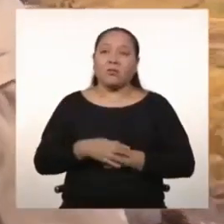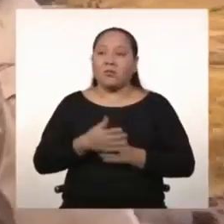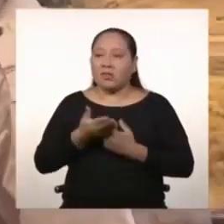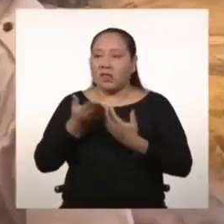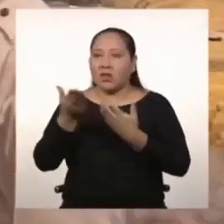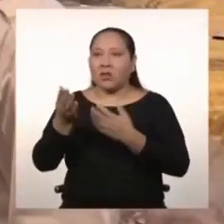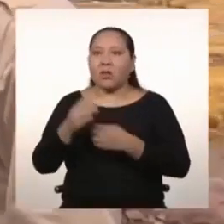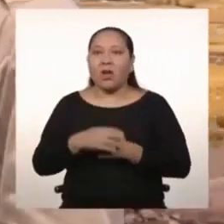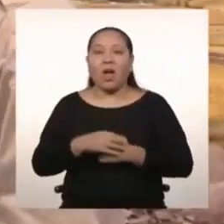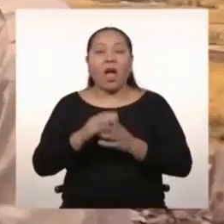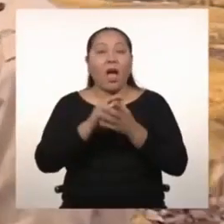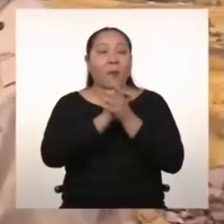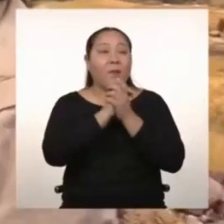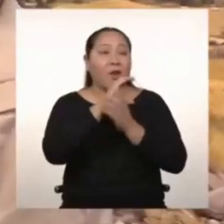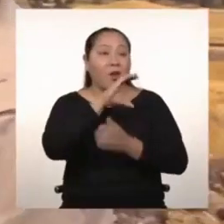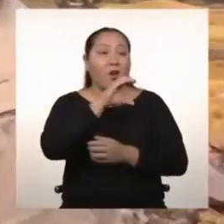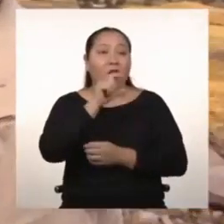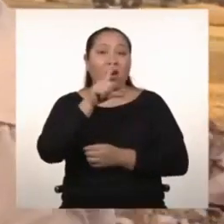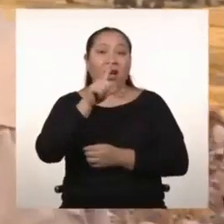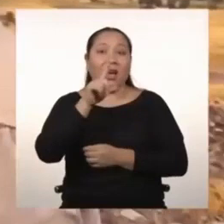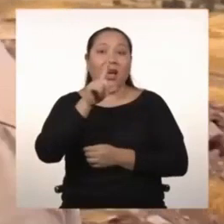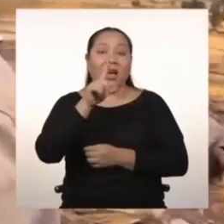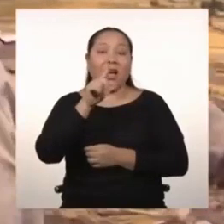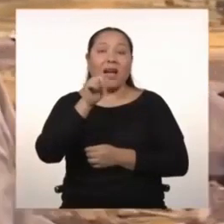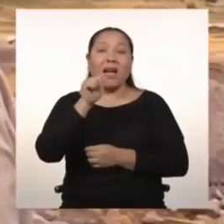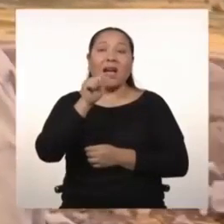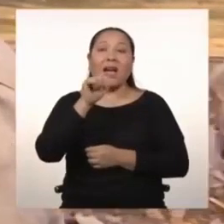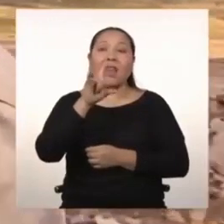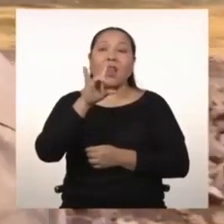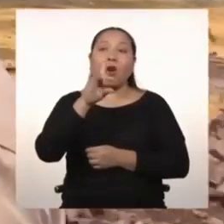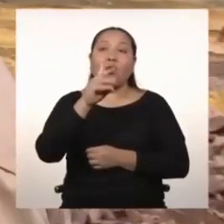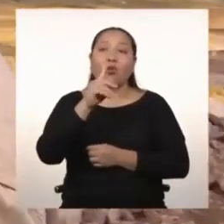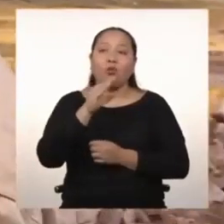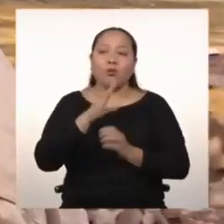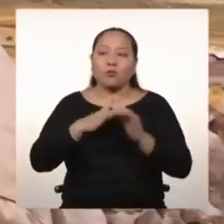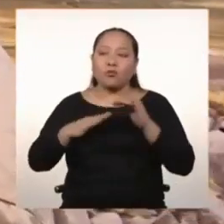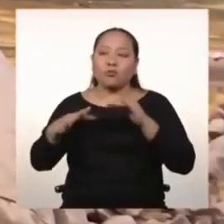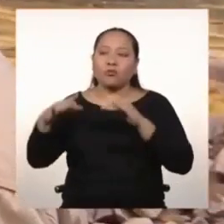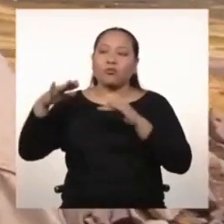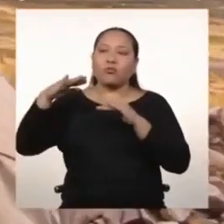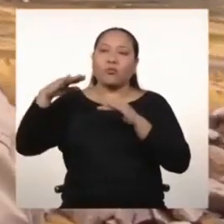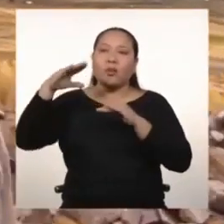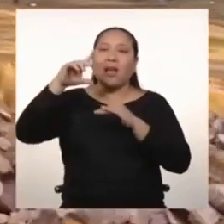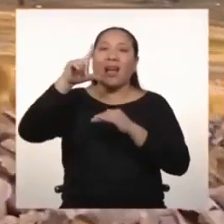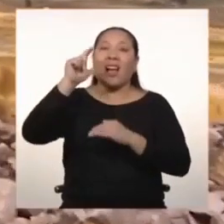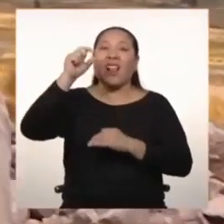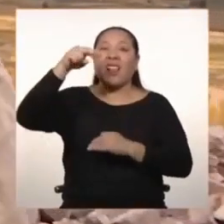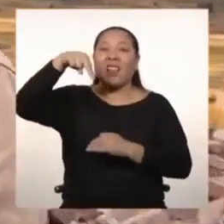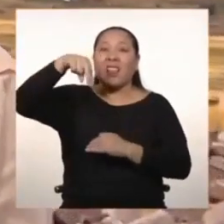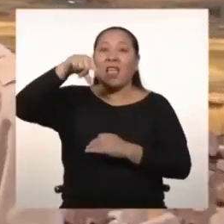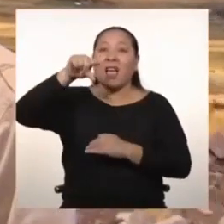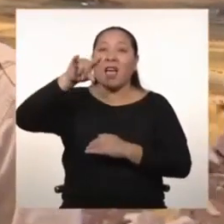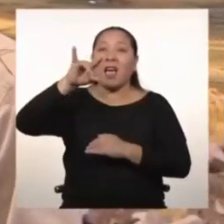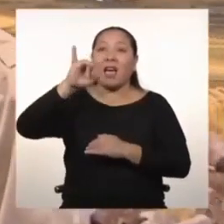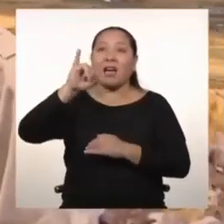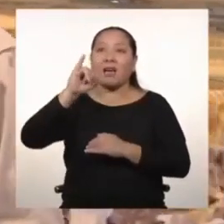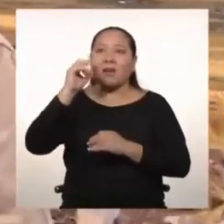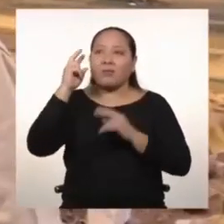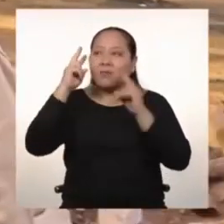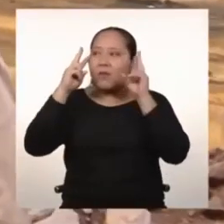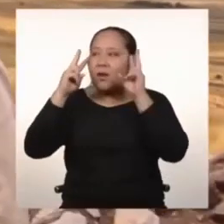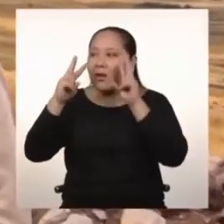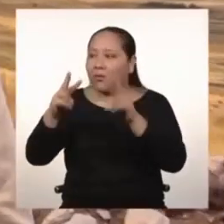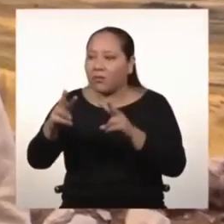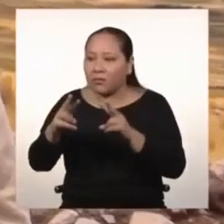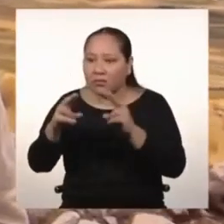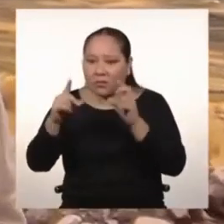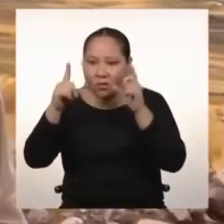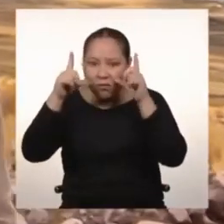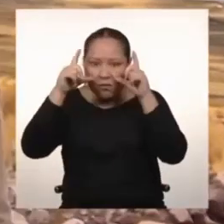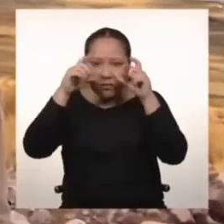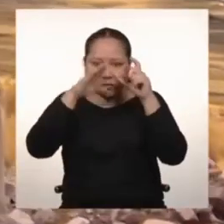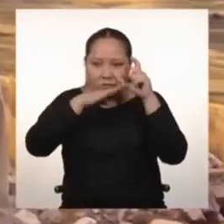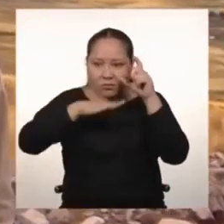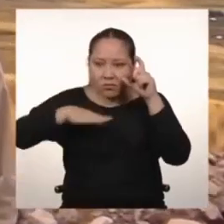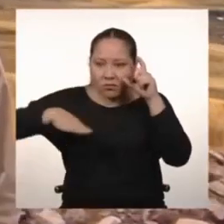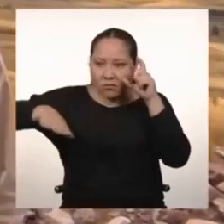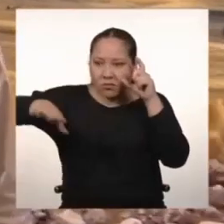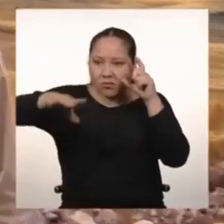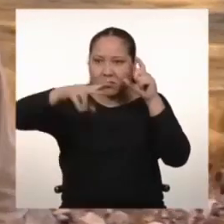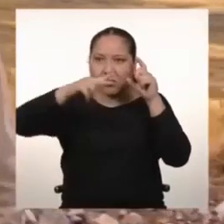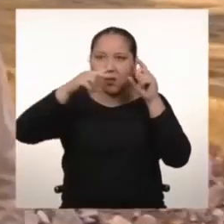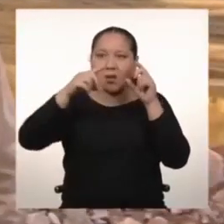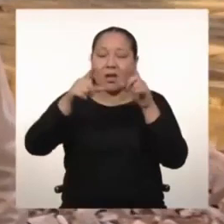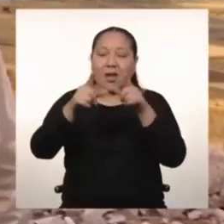Con el amigo Claudio hemos subido hacia las alturas del Langui, no solamente para ver la bella postal que refleja el